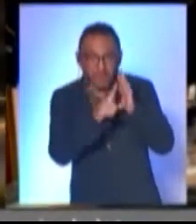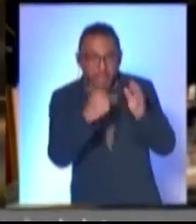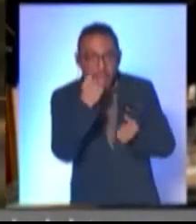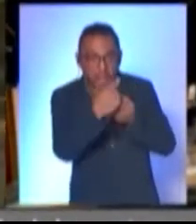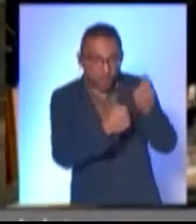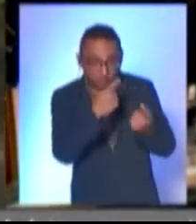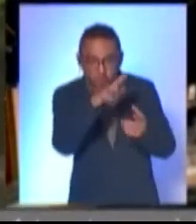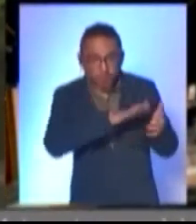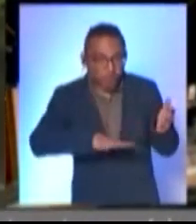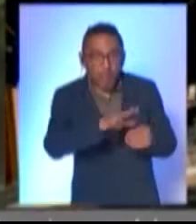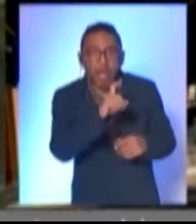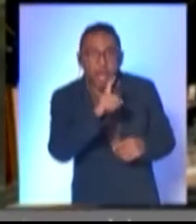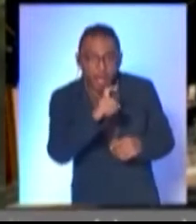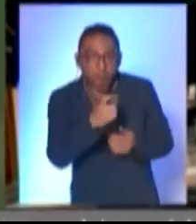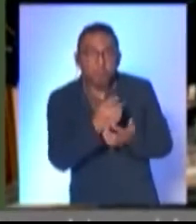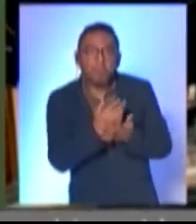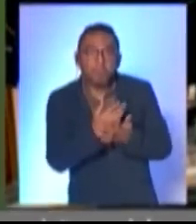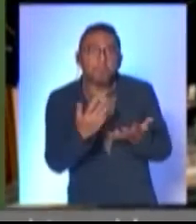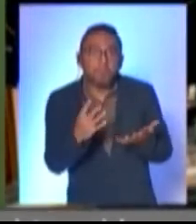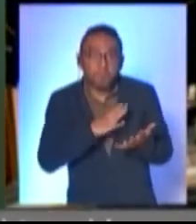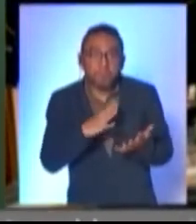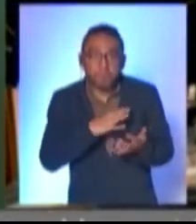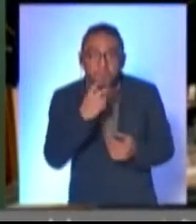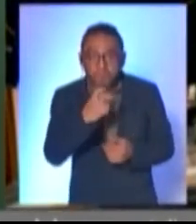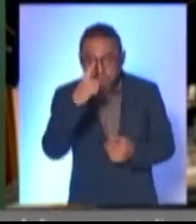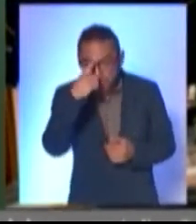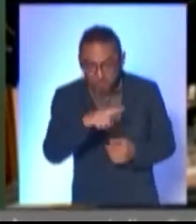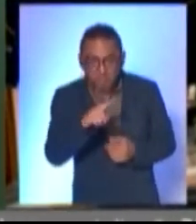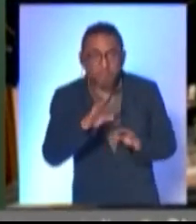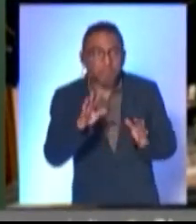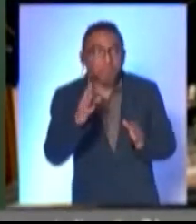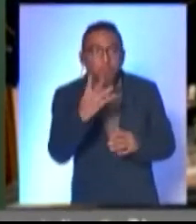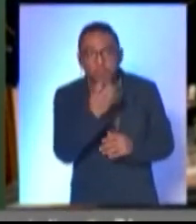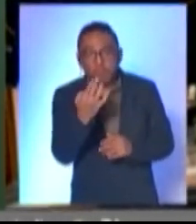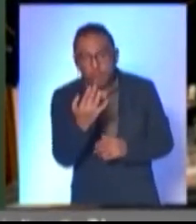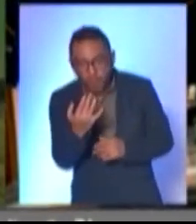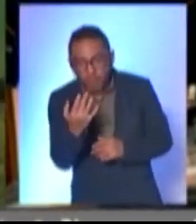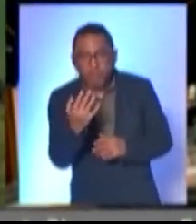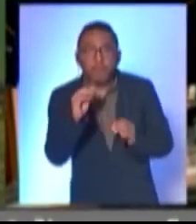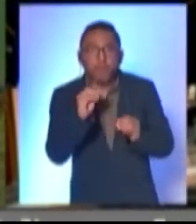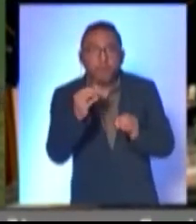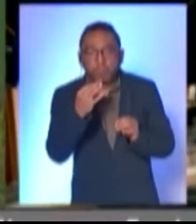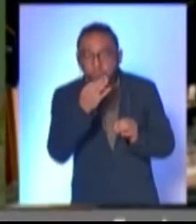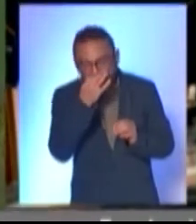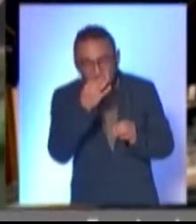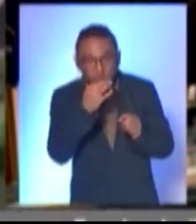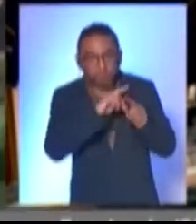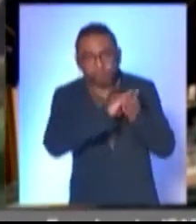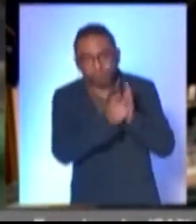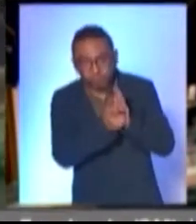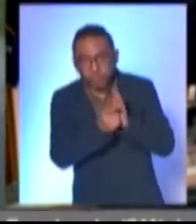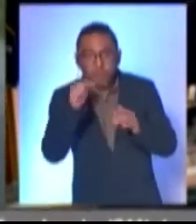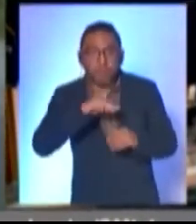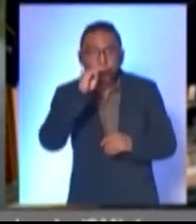superan, como el caso de la Mixita, los 100 litros por segundo. La Mixita nos da 450 litros por segundo.